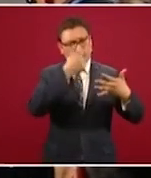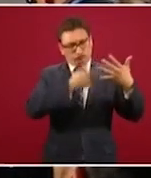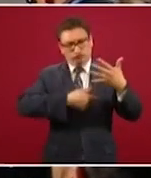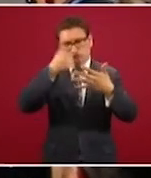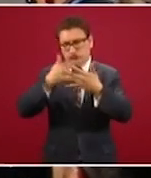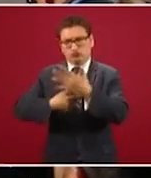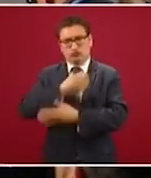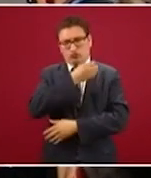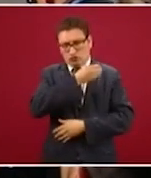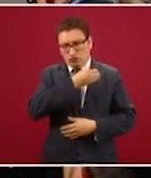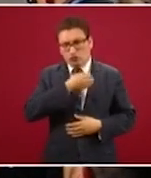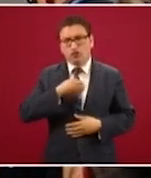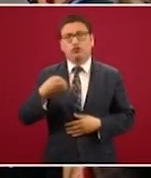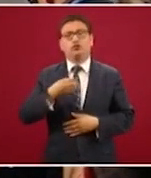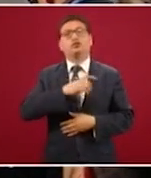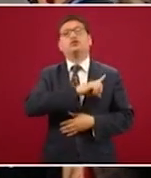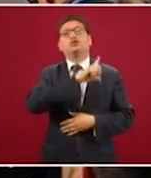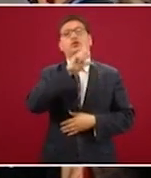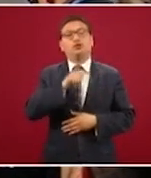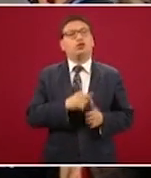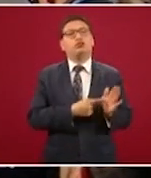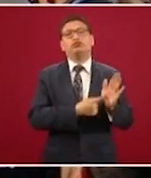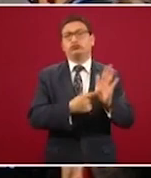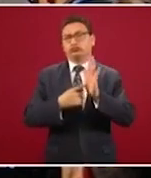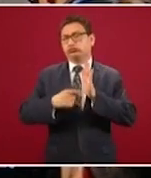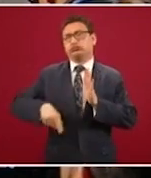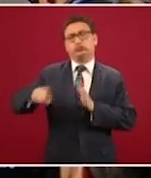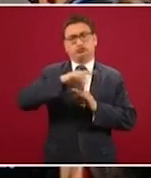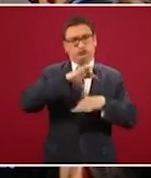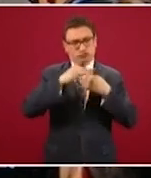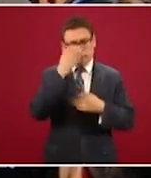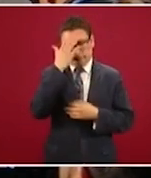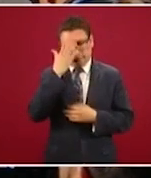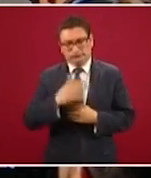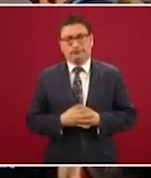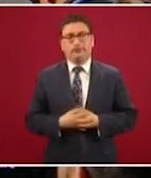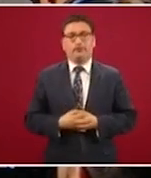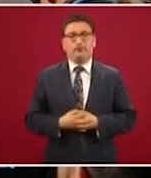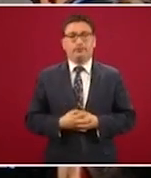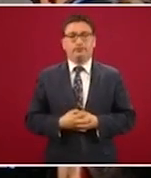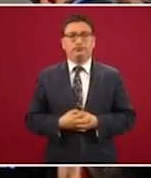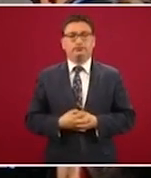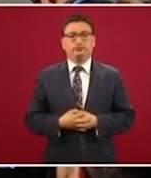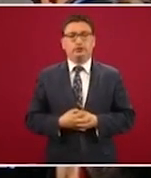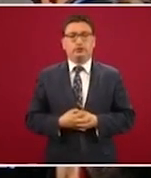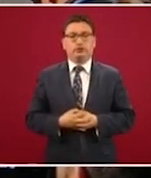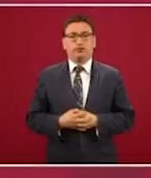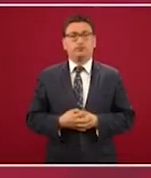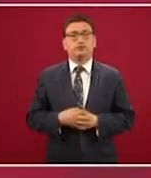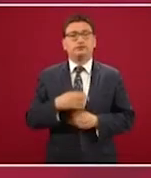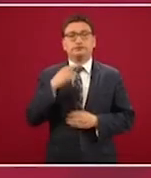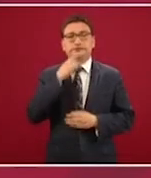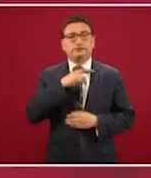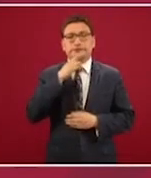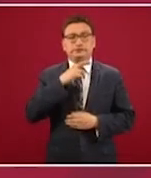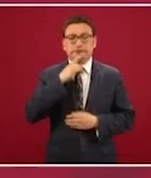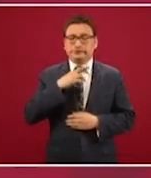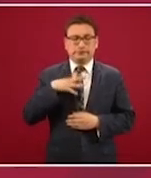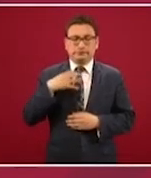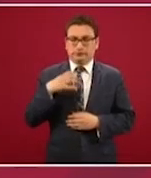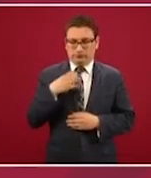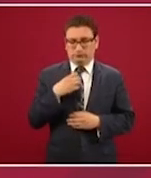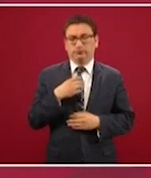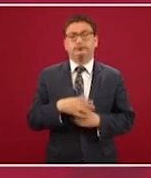para darlos a conocer lo más pronto posible.